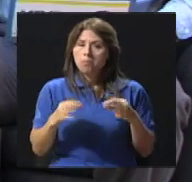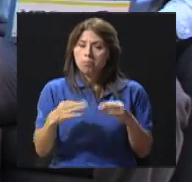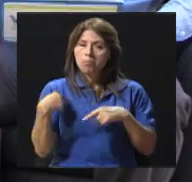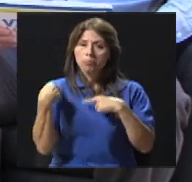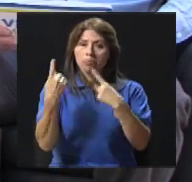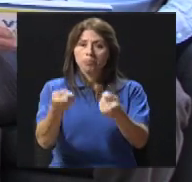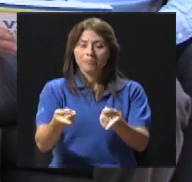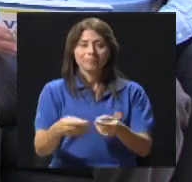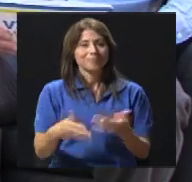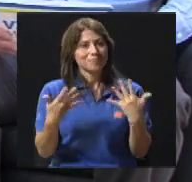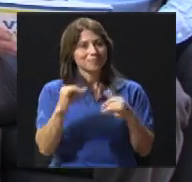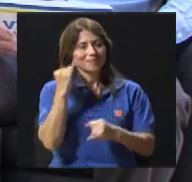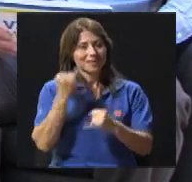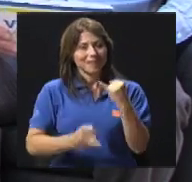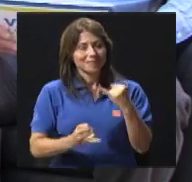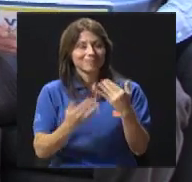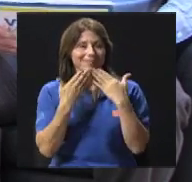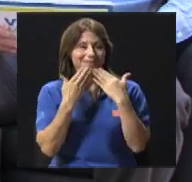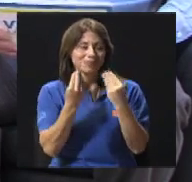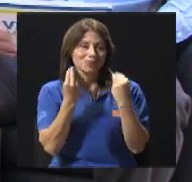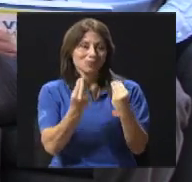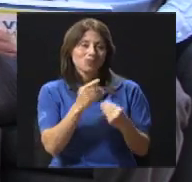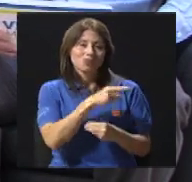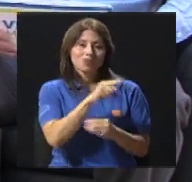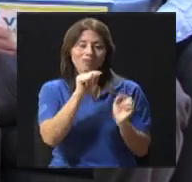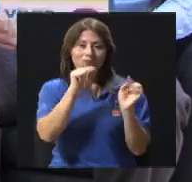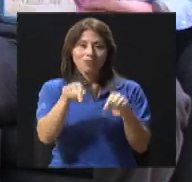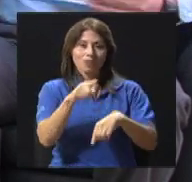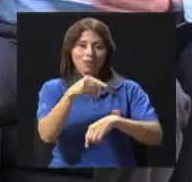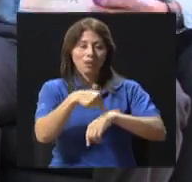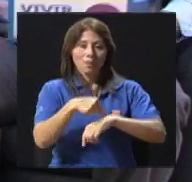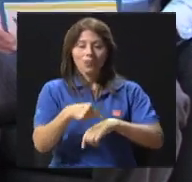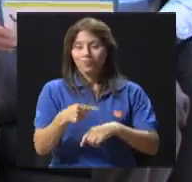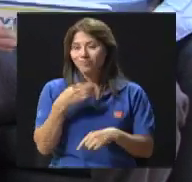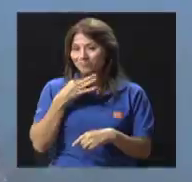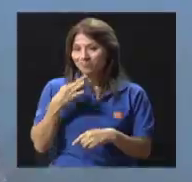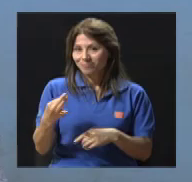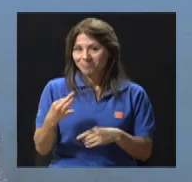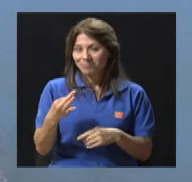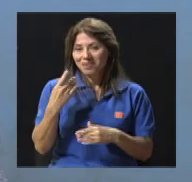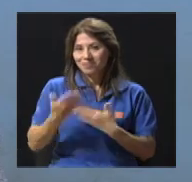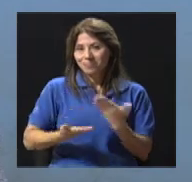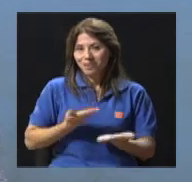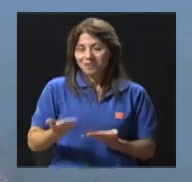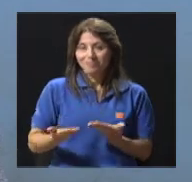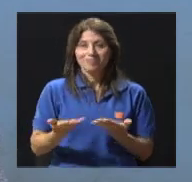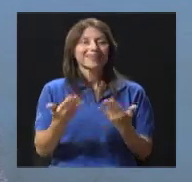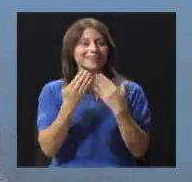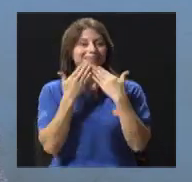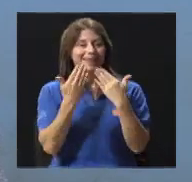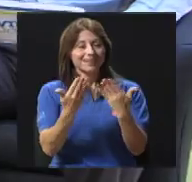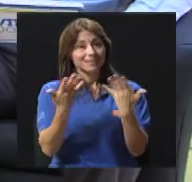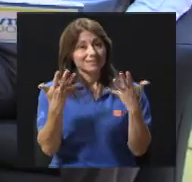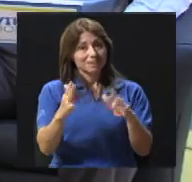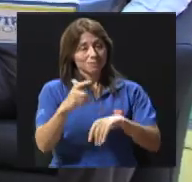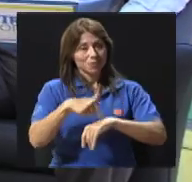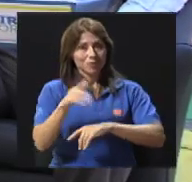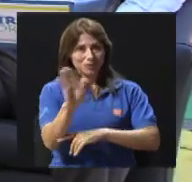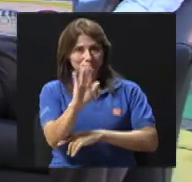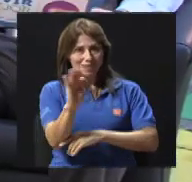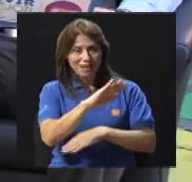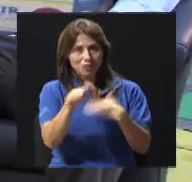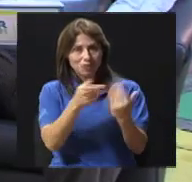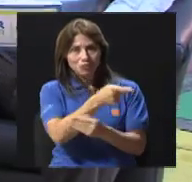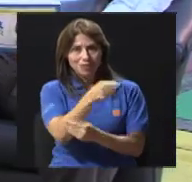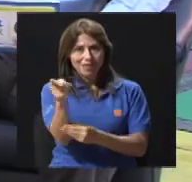final, doctor. Le agradecemos mucho su gentileza y su tiempo. Gracias. Con mucho gusto, un placer y estamos para servirles. Gracias. Llegó el momento de despedirnos a todas y todas las